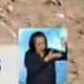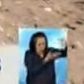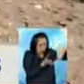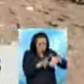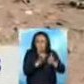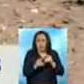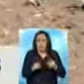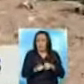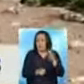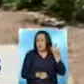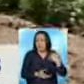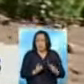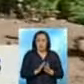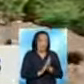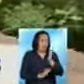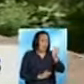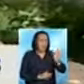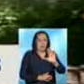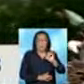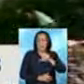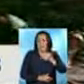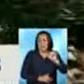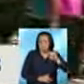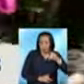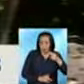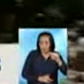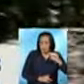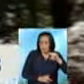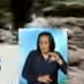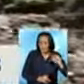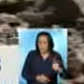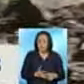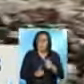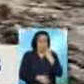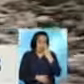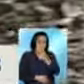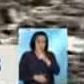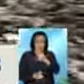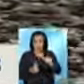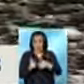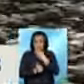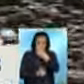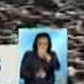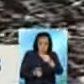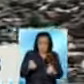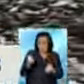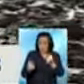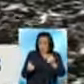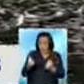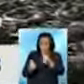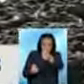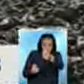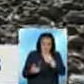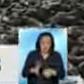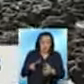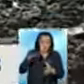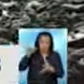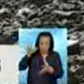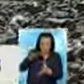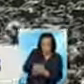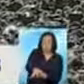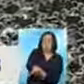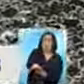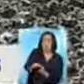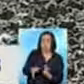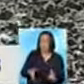las carreteras que van hacia Callahuanca. Precisamente detrás de nosotros también vemos a un camión que está enterrado, la verdad, ya